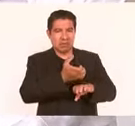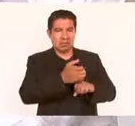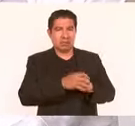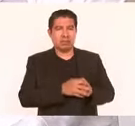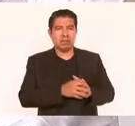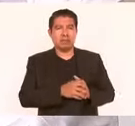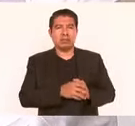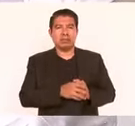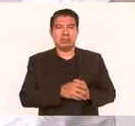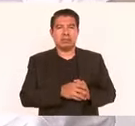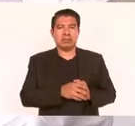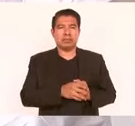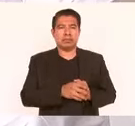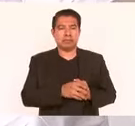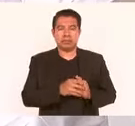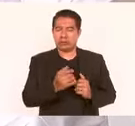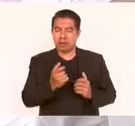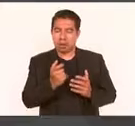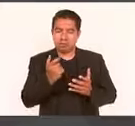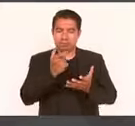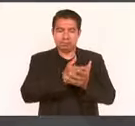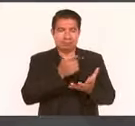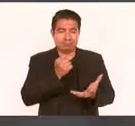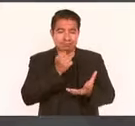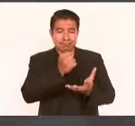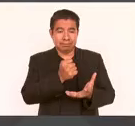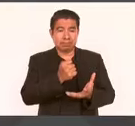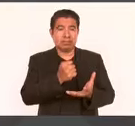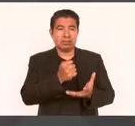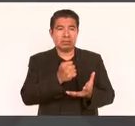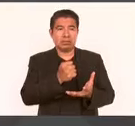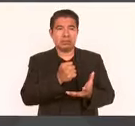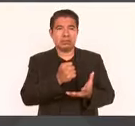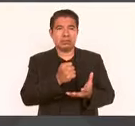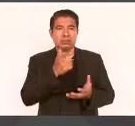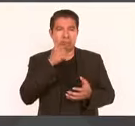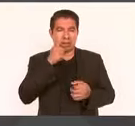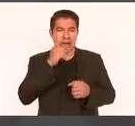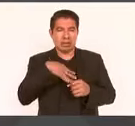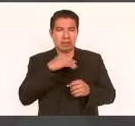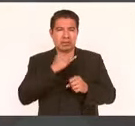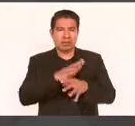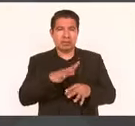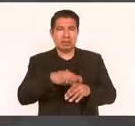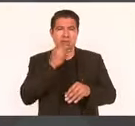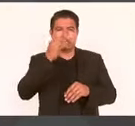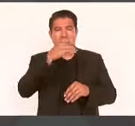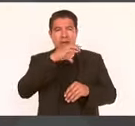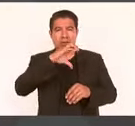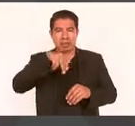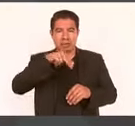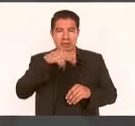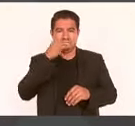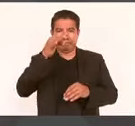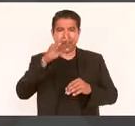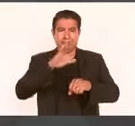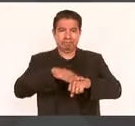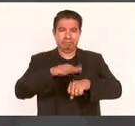está invirtiendo más. Mañana voy a dar un informe en Comitán